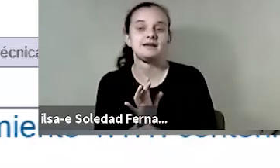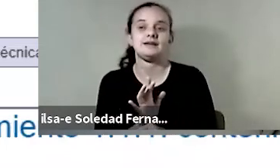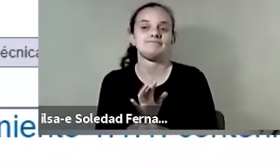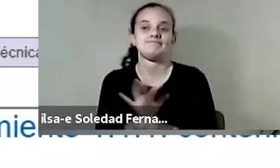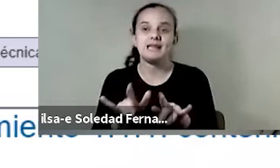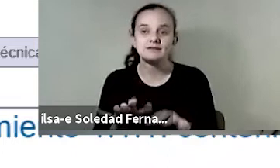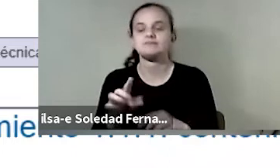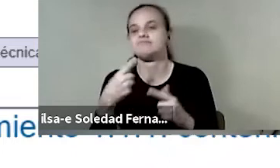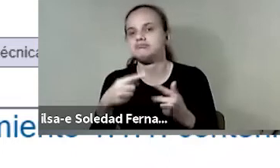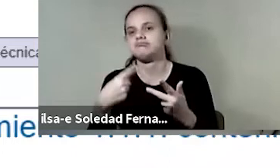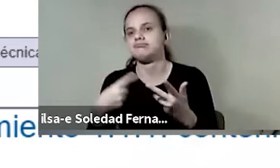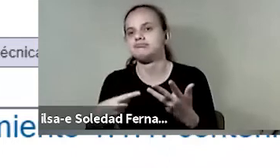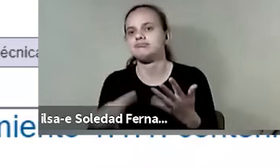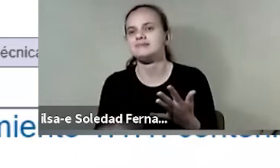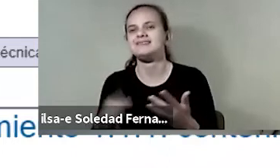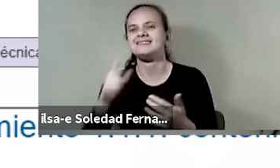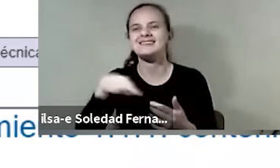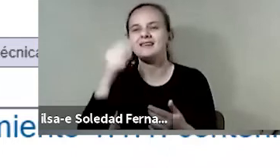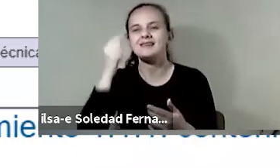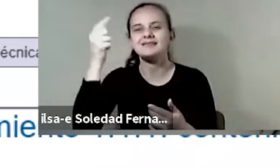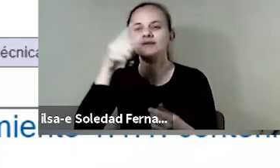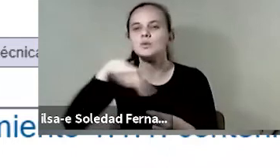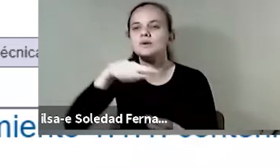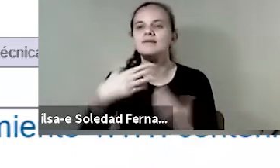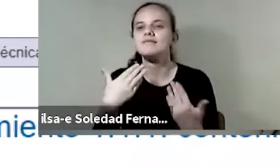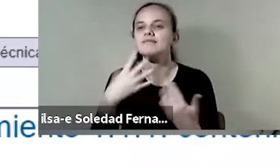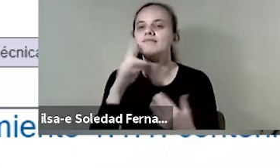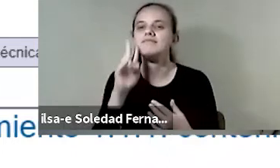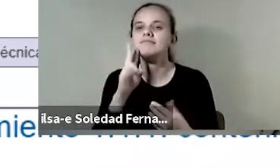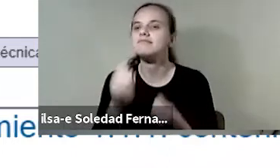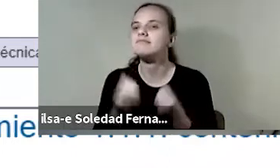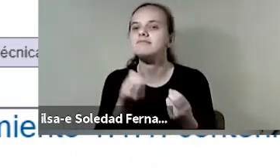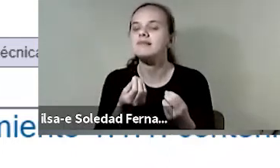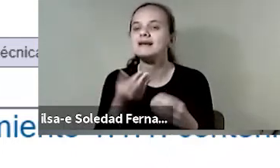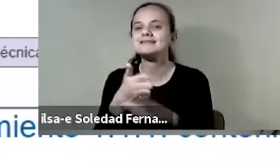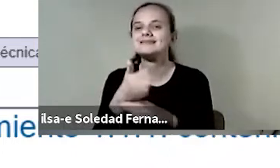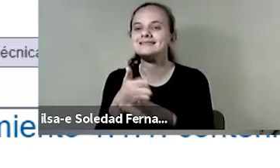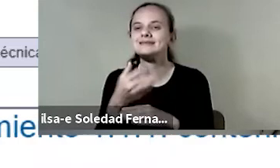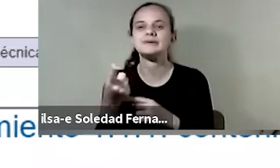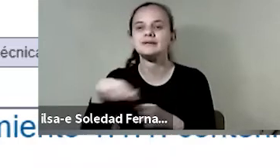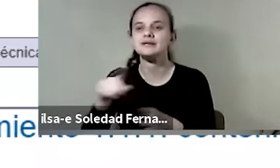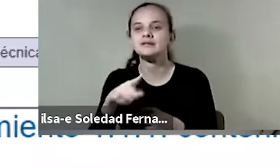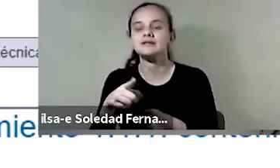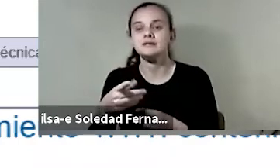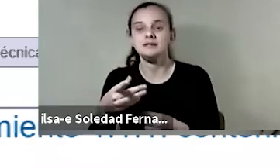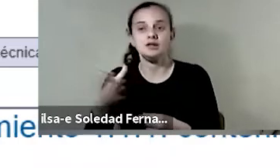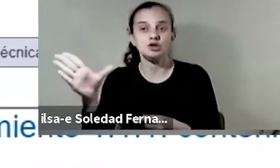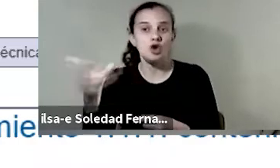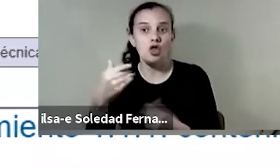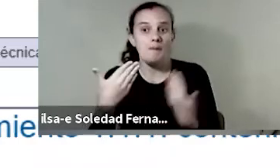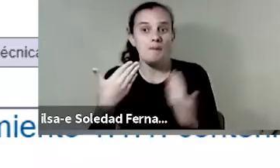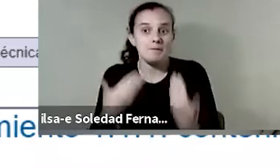de texto? ¿Qué significa texto? Incluso, ¿sí? La idea de poder ver esta página y que